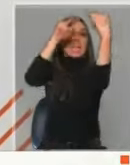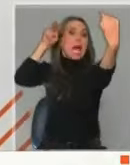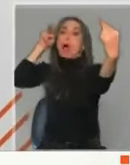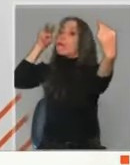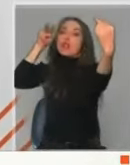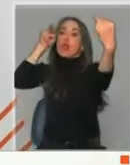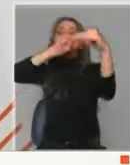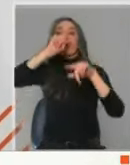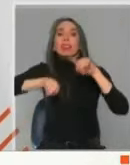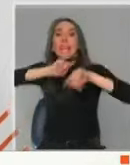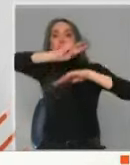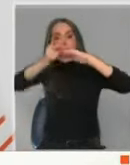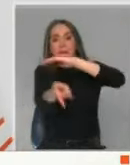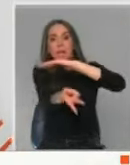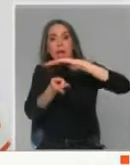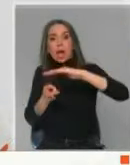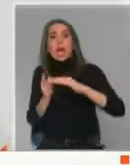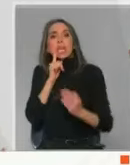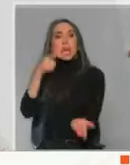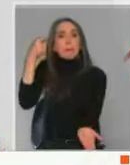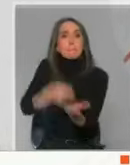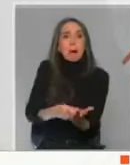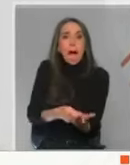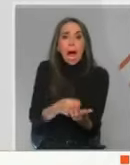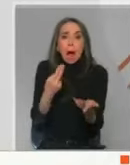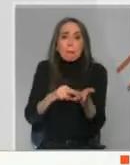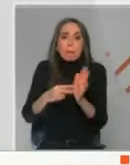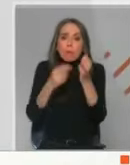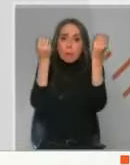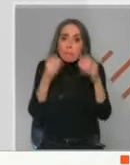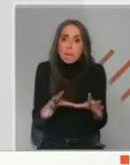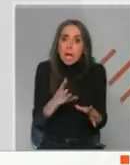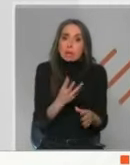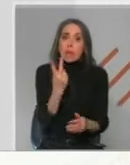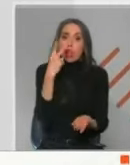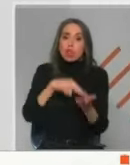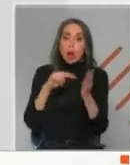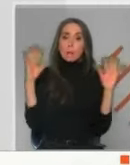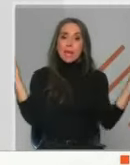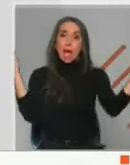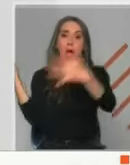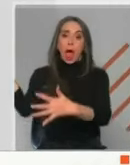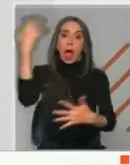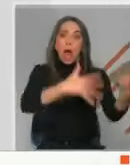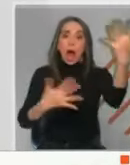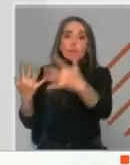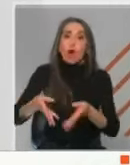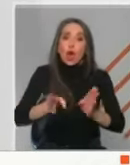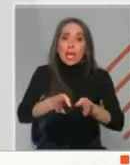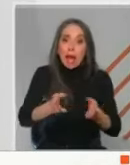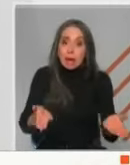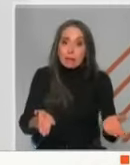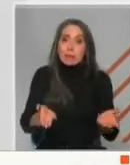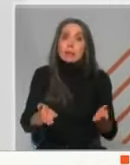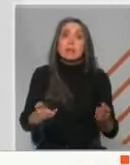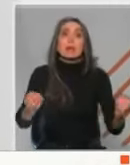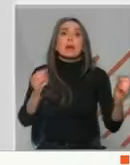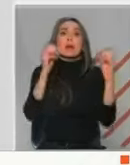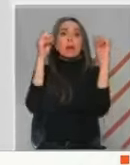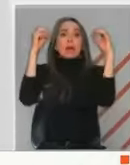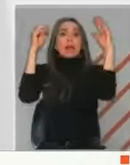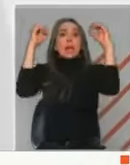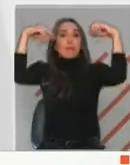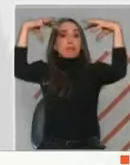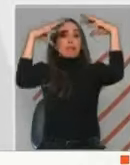¿Quién responde ante estas afectaciones que generó más de 2.000 árboles caídos en la vía pública e incluso la explosión de